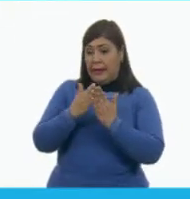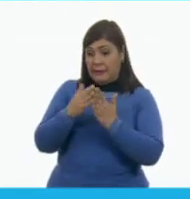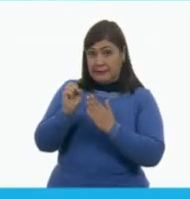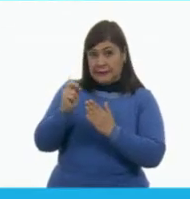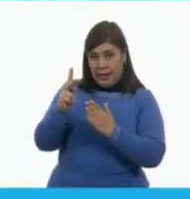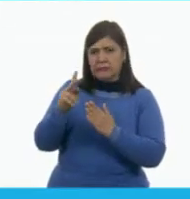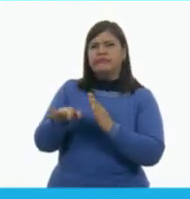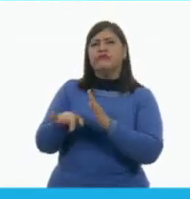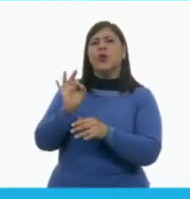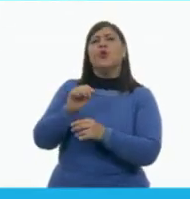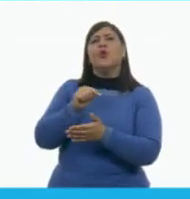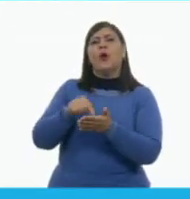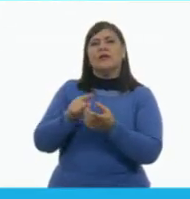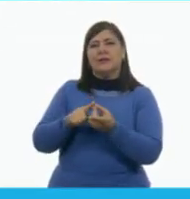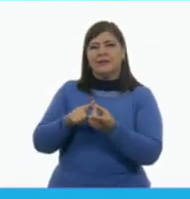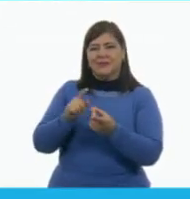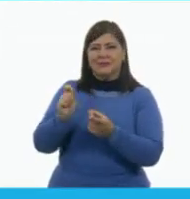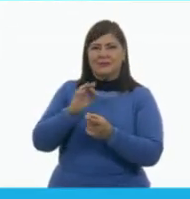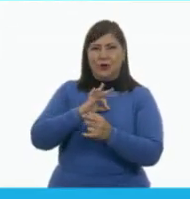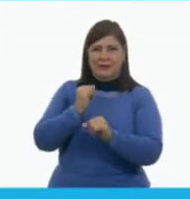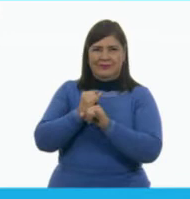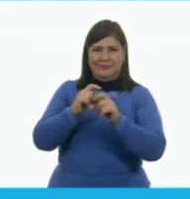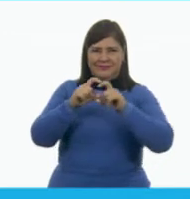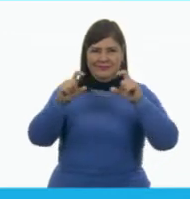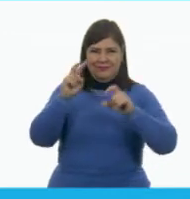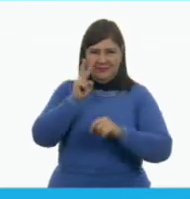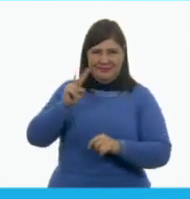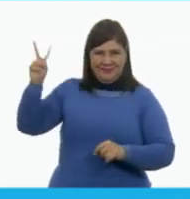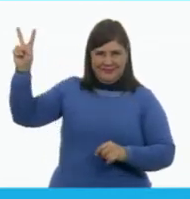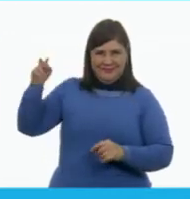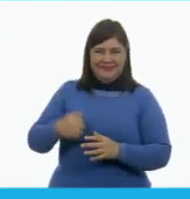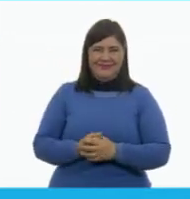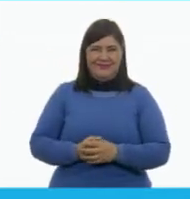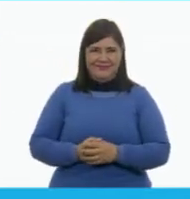También puedes encontrar los libros de texto en la página